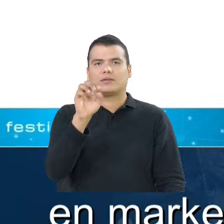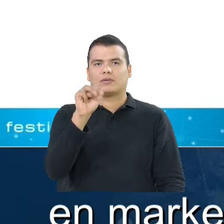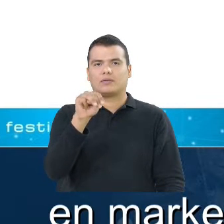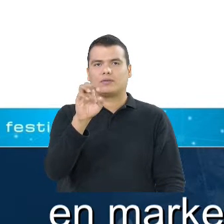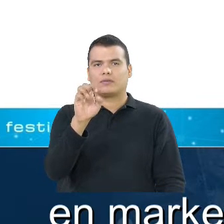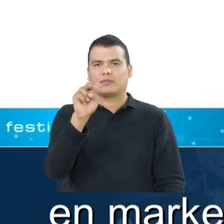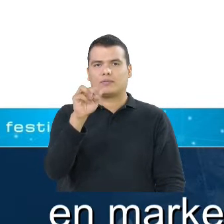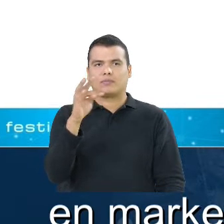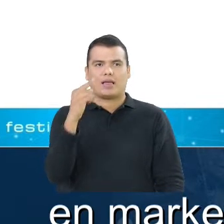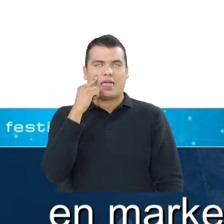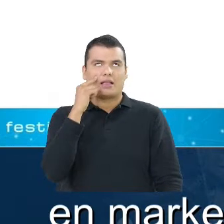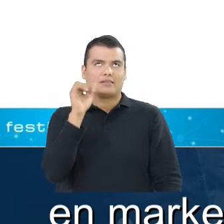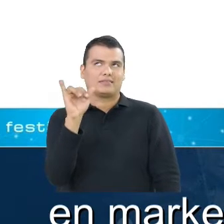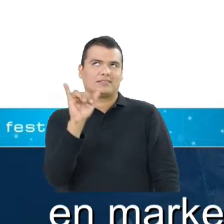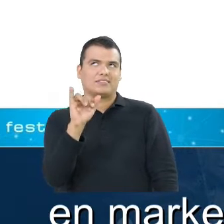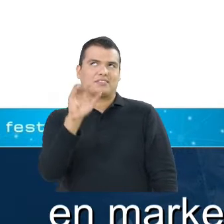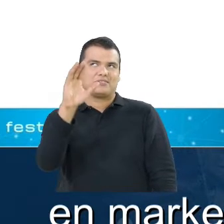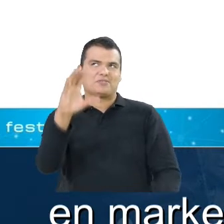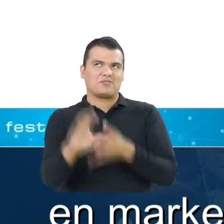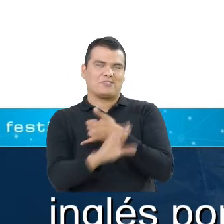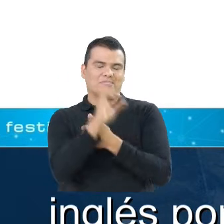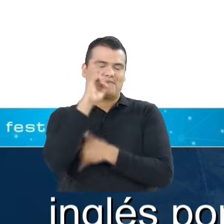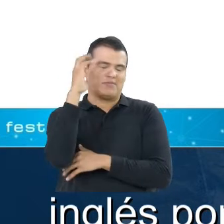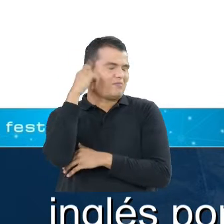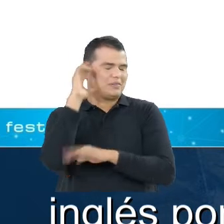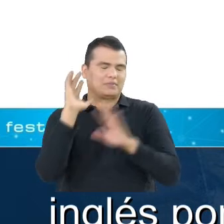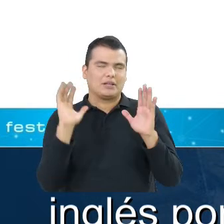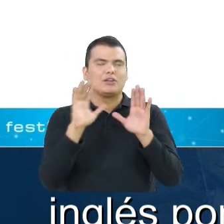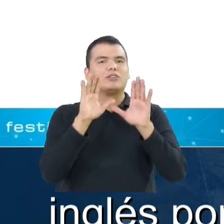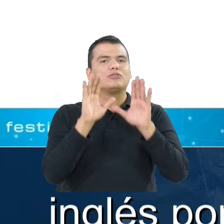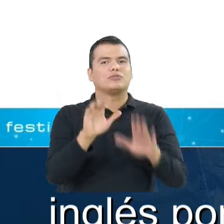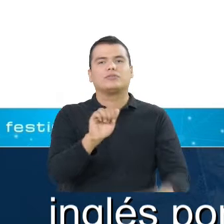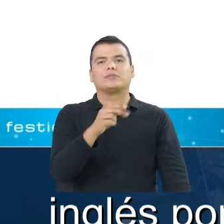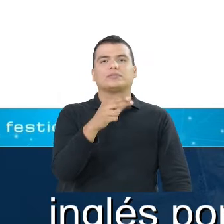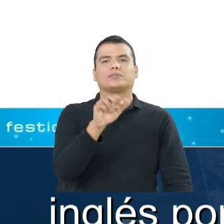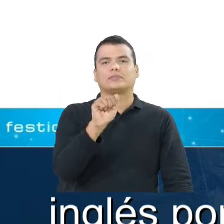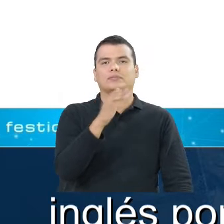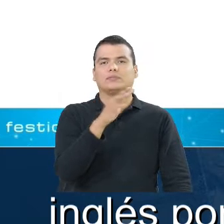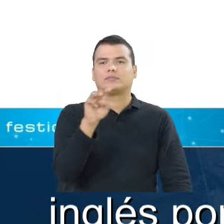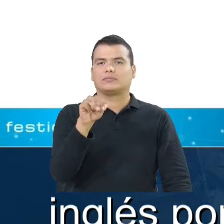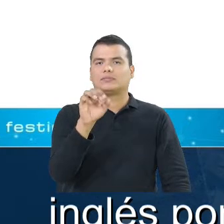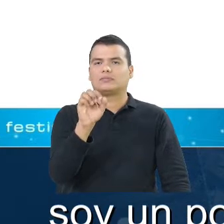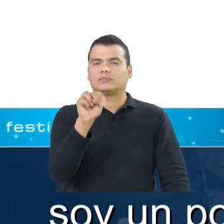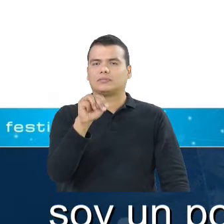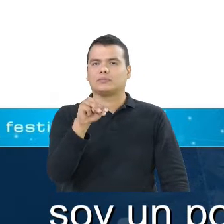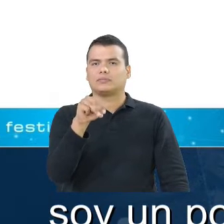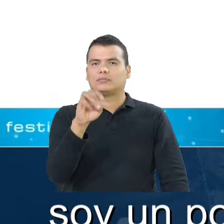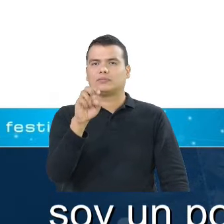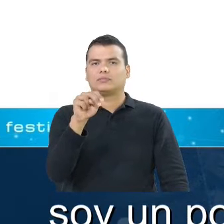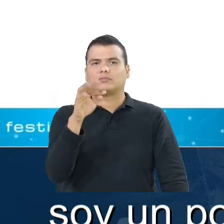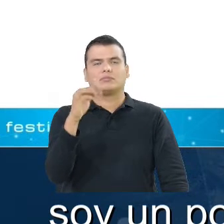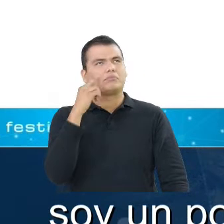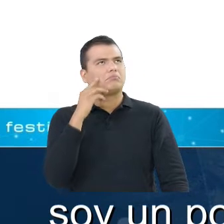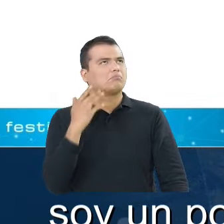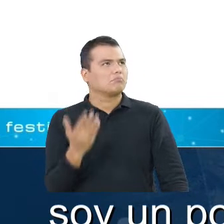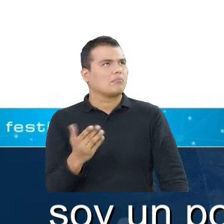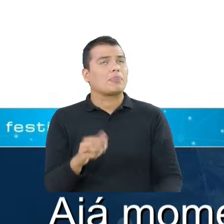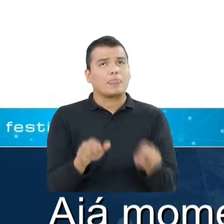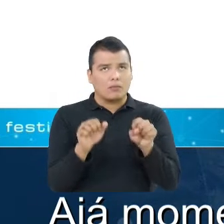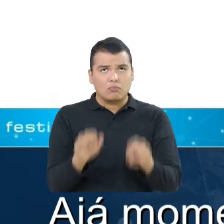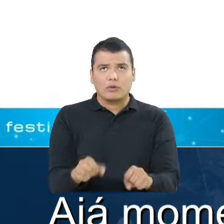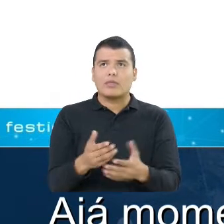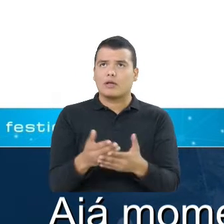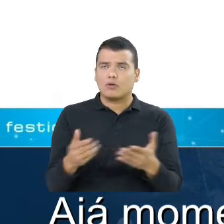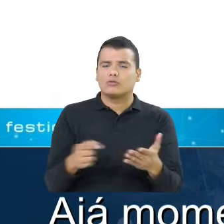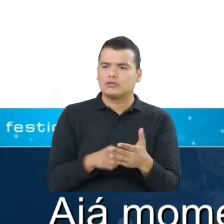poco costeño el momento aha, pero el aha moment, que es cuando nos damos cuenta que puede hacerse las cosas mejor o que no existe un